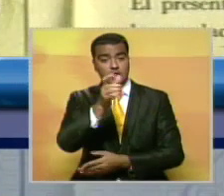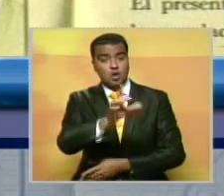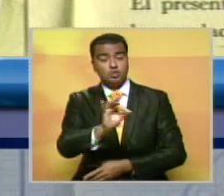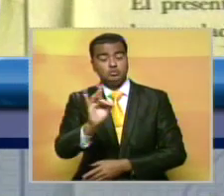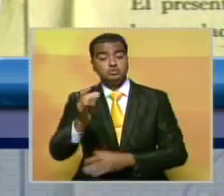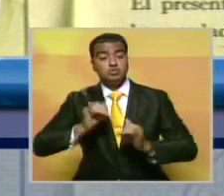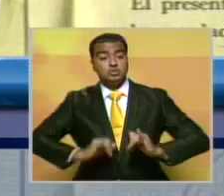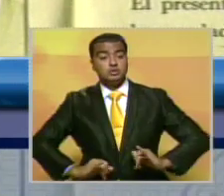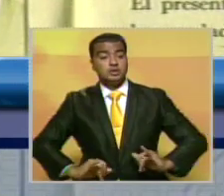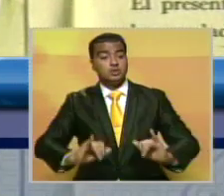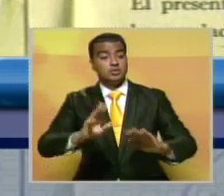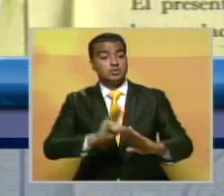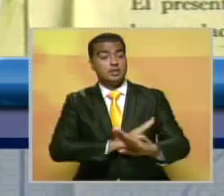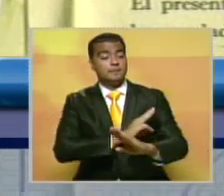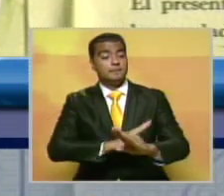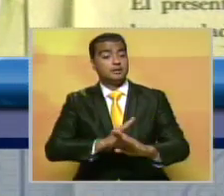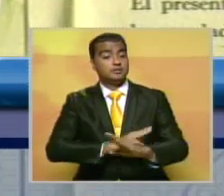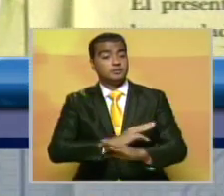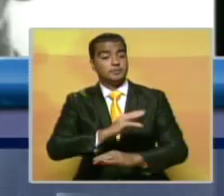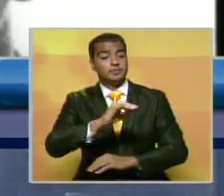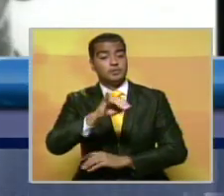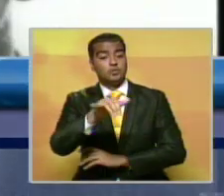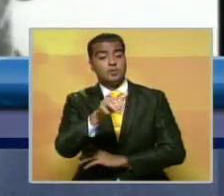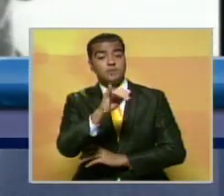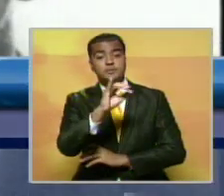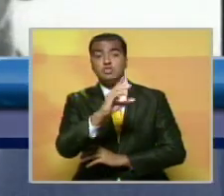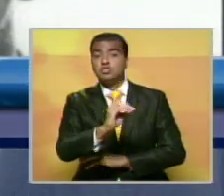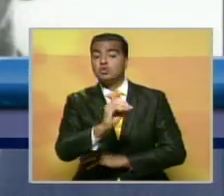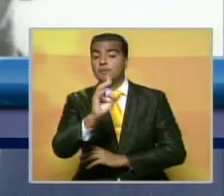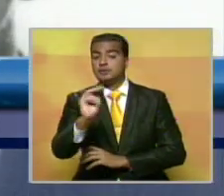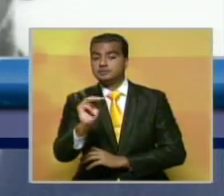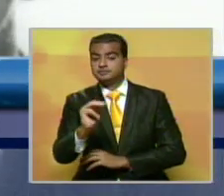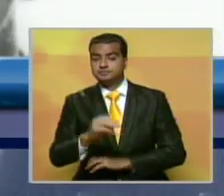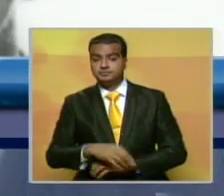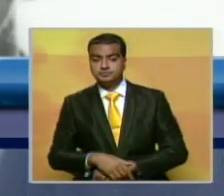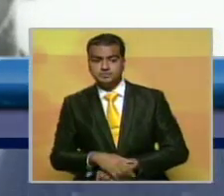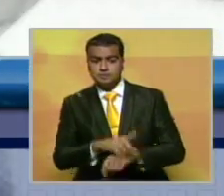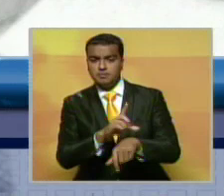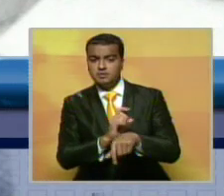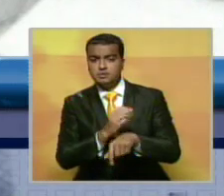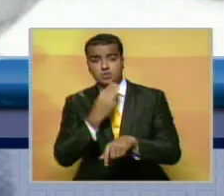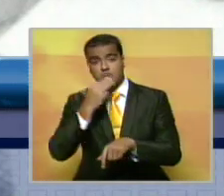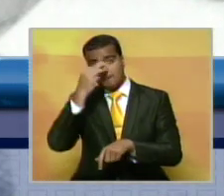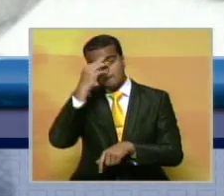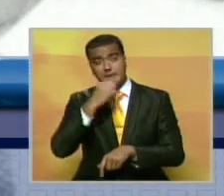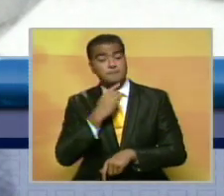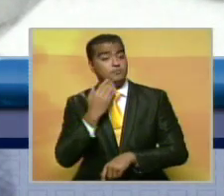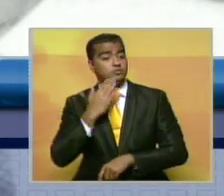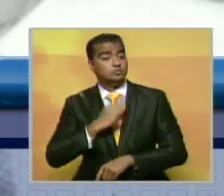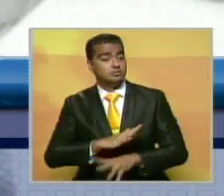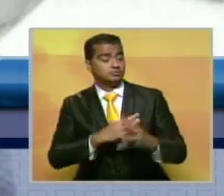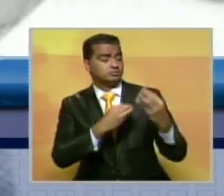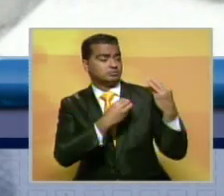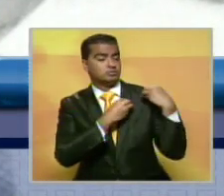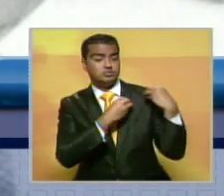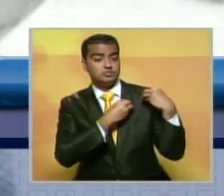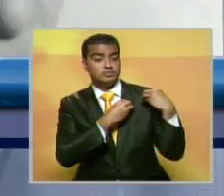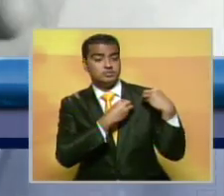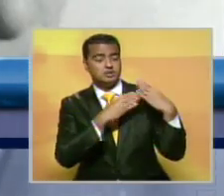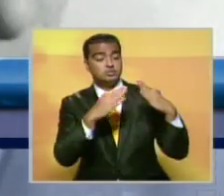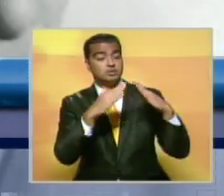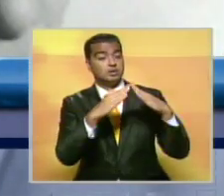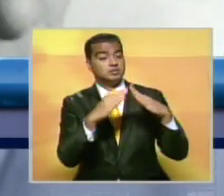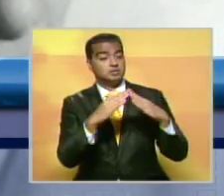8 hijos del maestro Juan y doña María. Desde el momento en el que su padre falleció, asumió las riendas de su